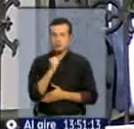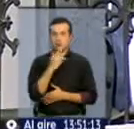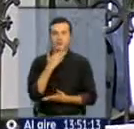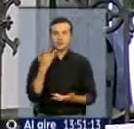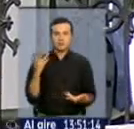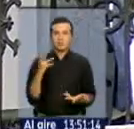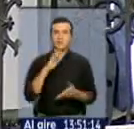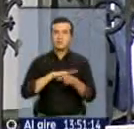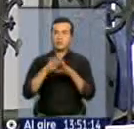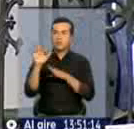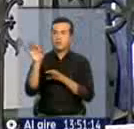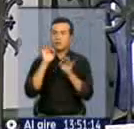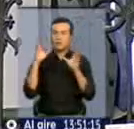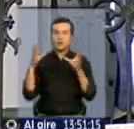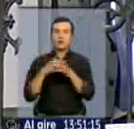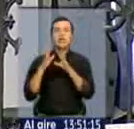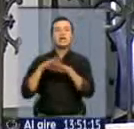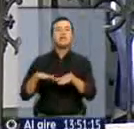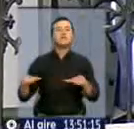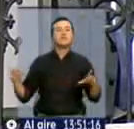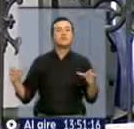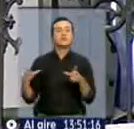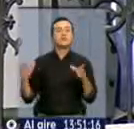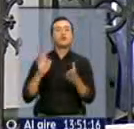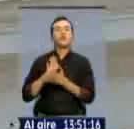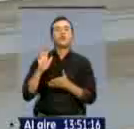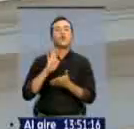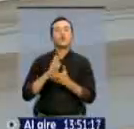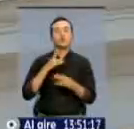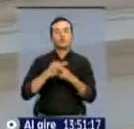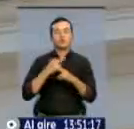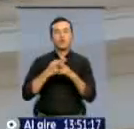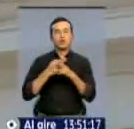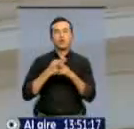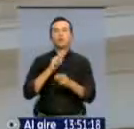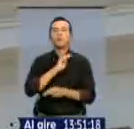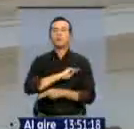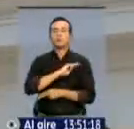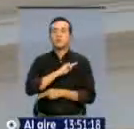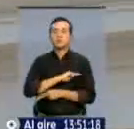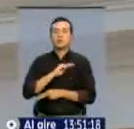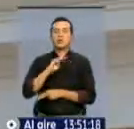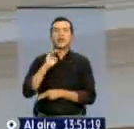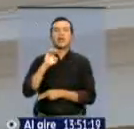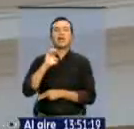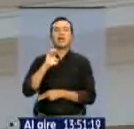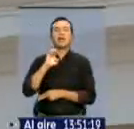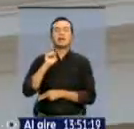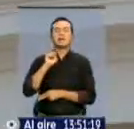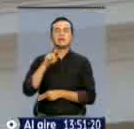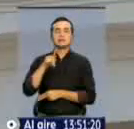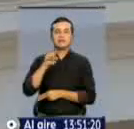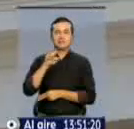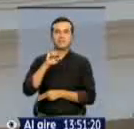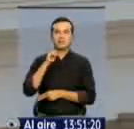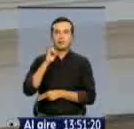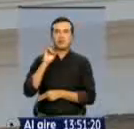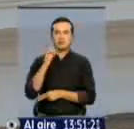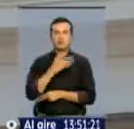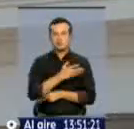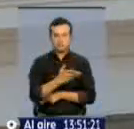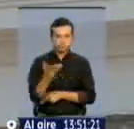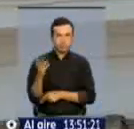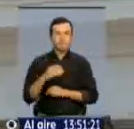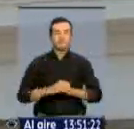estuvieron como invitados los estudiantes de la Unidad Educativa Municipal Eugenio Espejo de Quito. En este acto,